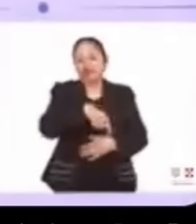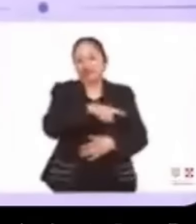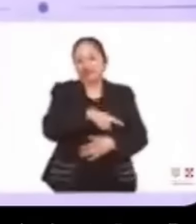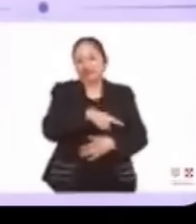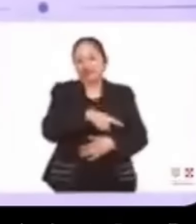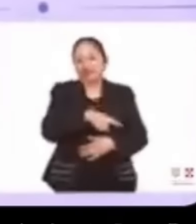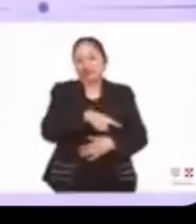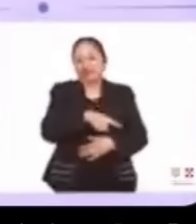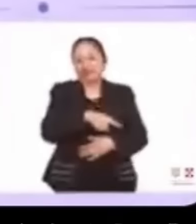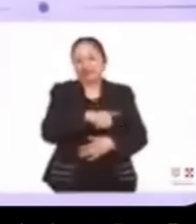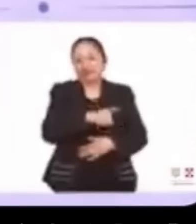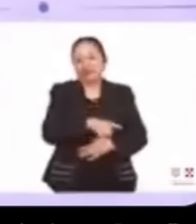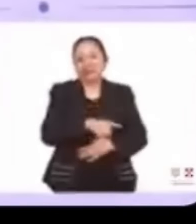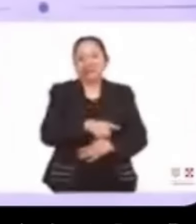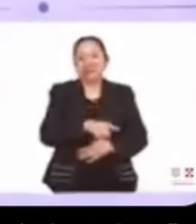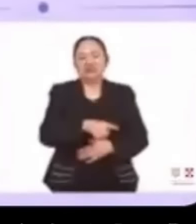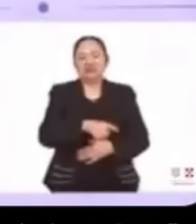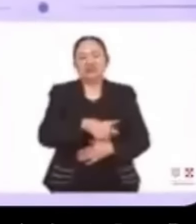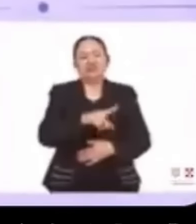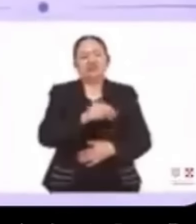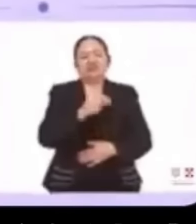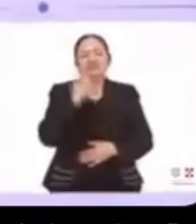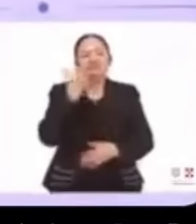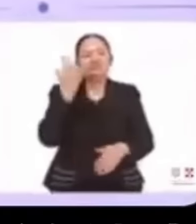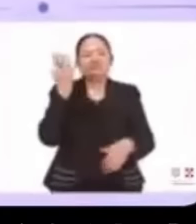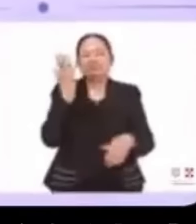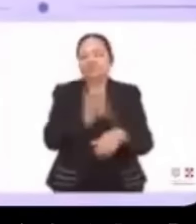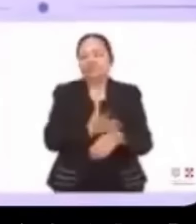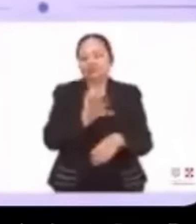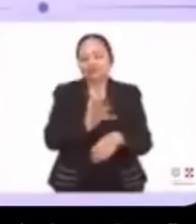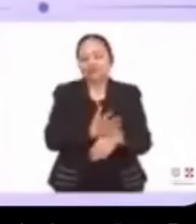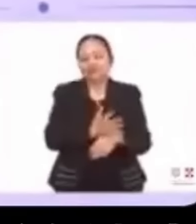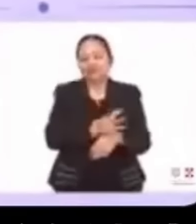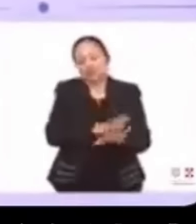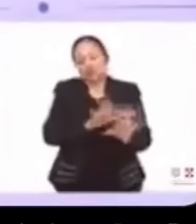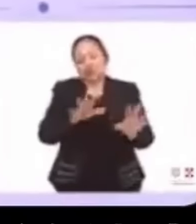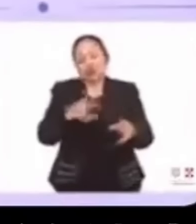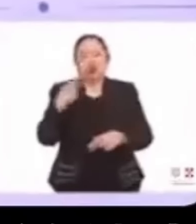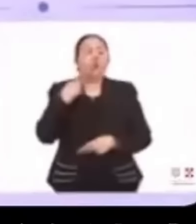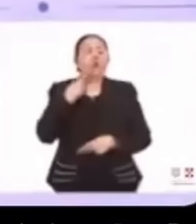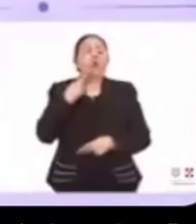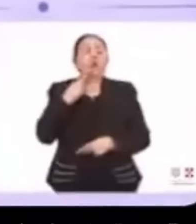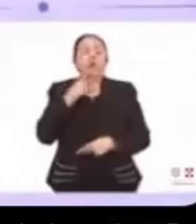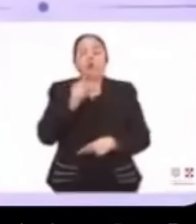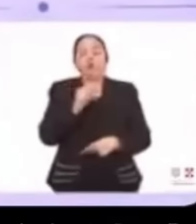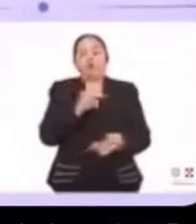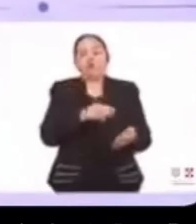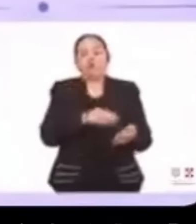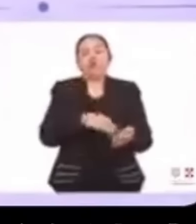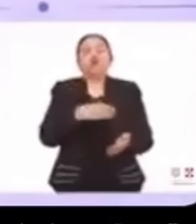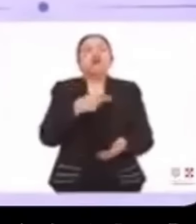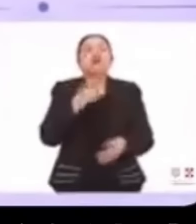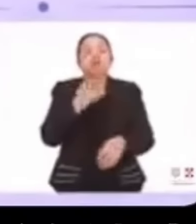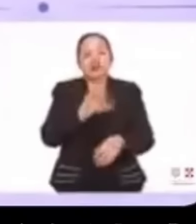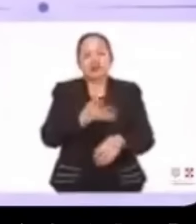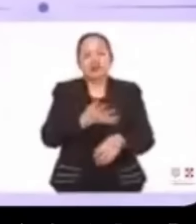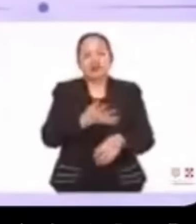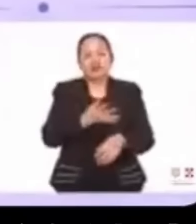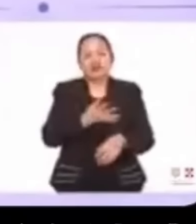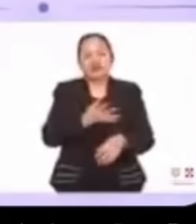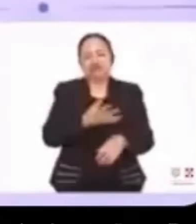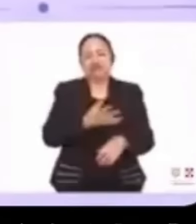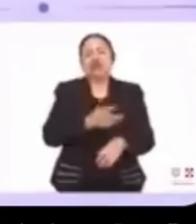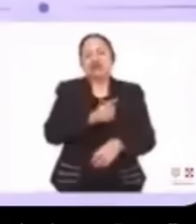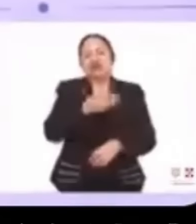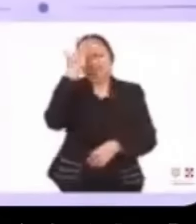defensa de la impunidad como un privilegio para la clase política. Sabíamos a quiénes nos